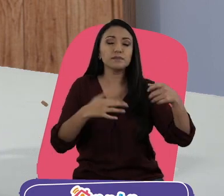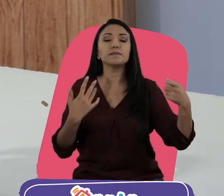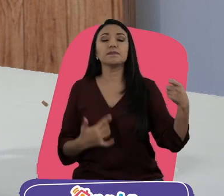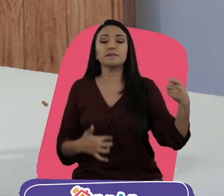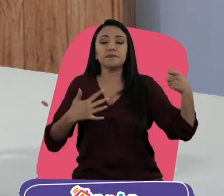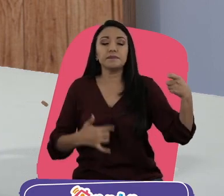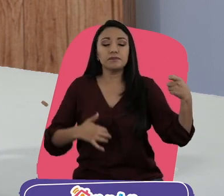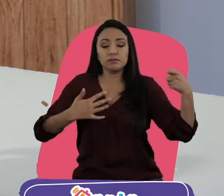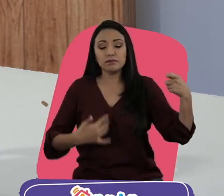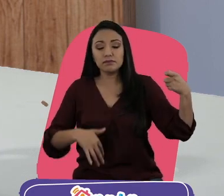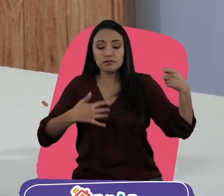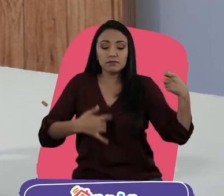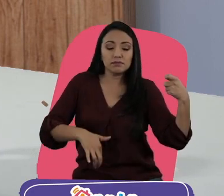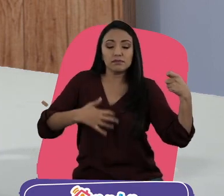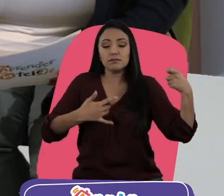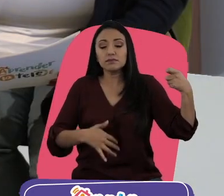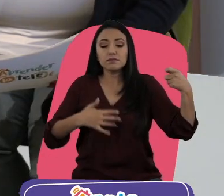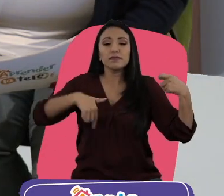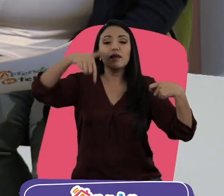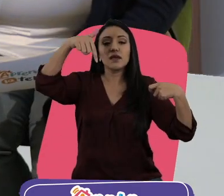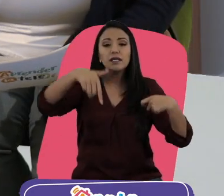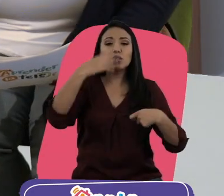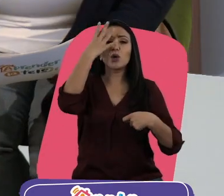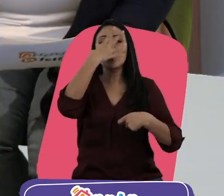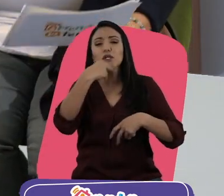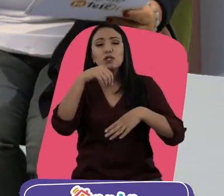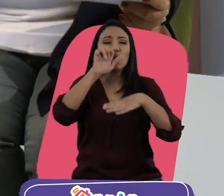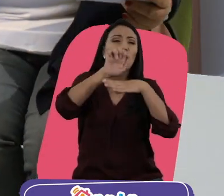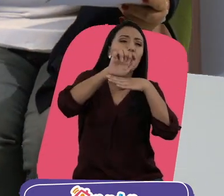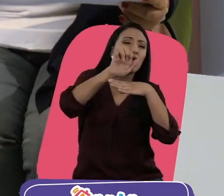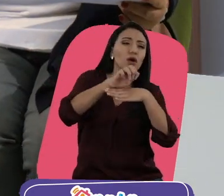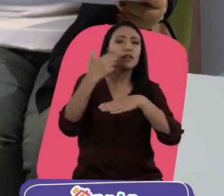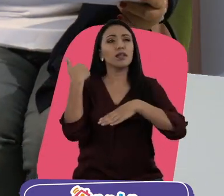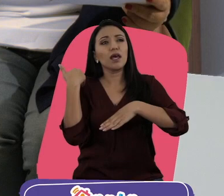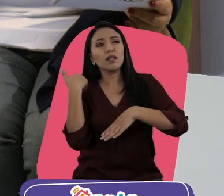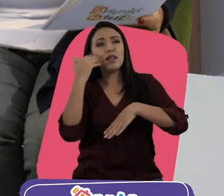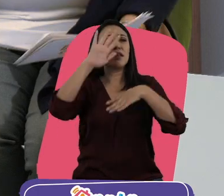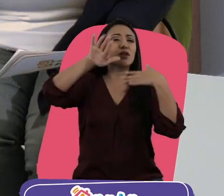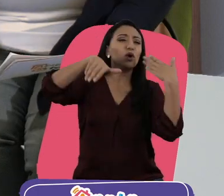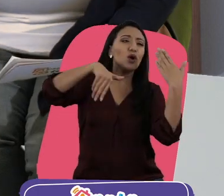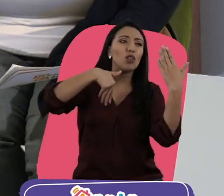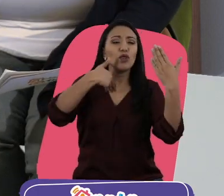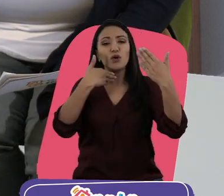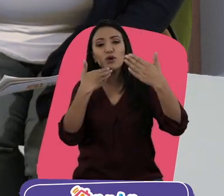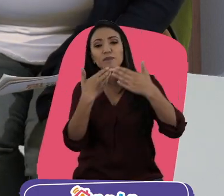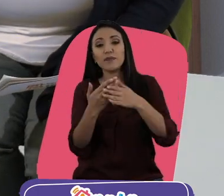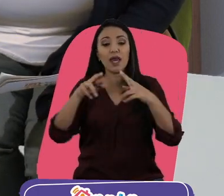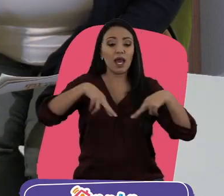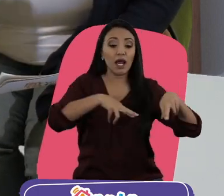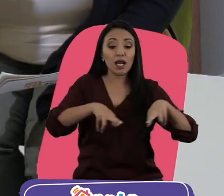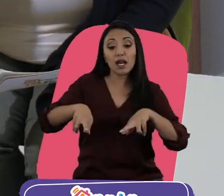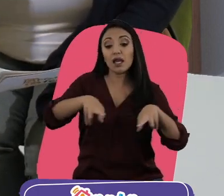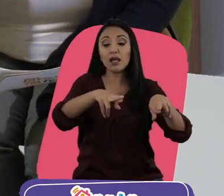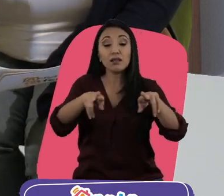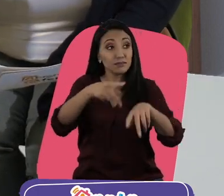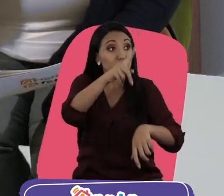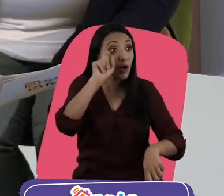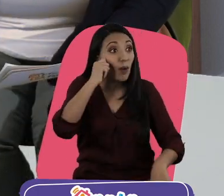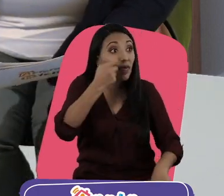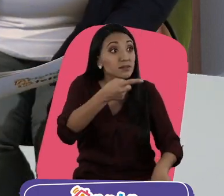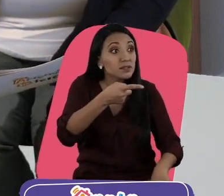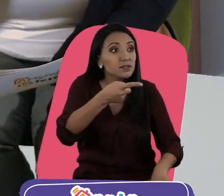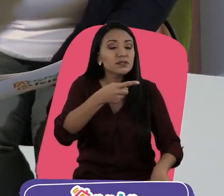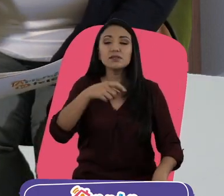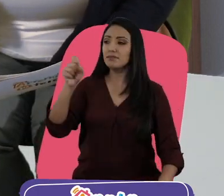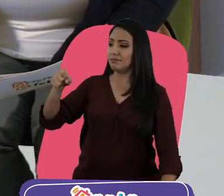okay. Recuerdan, ¿ok? Esta mi tierra linda, el Ecuador. tiene de todo.